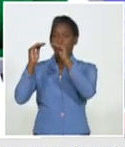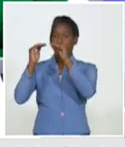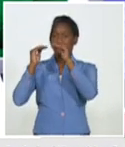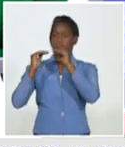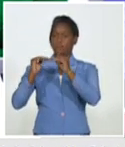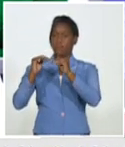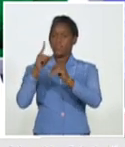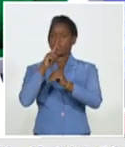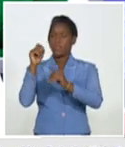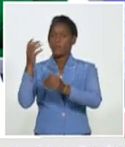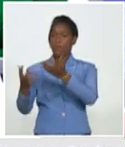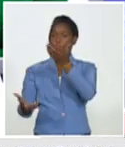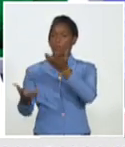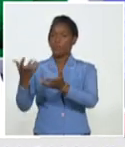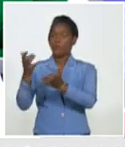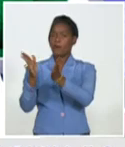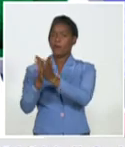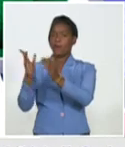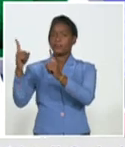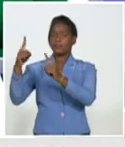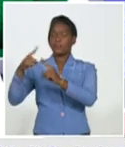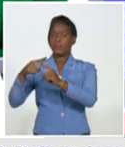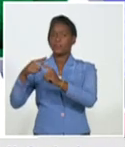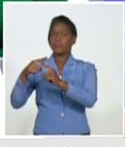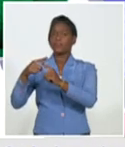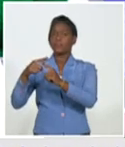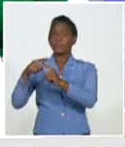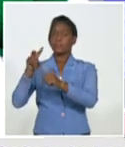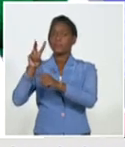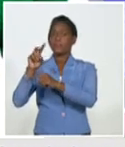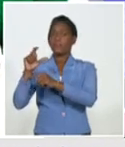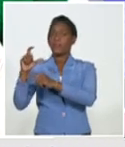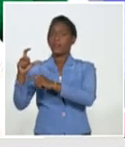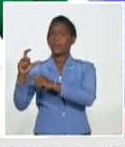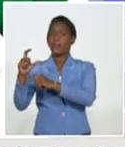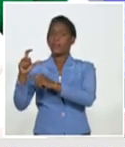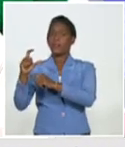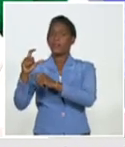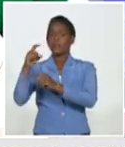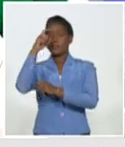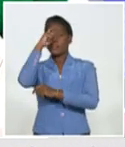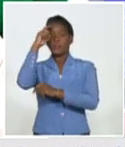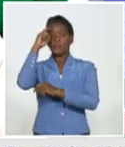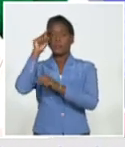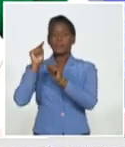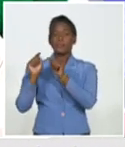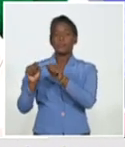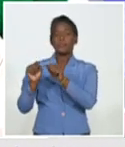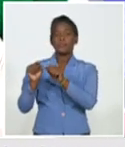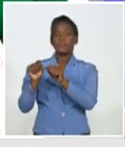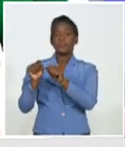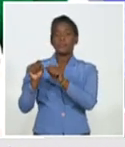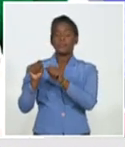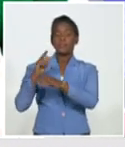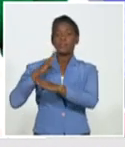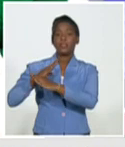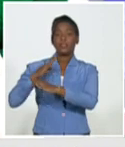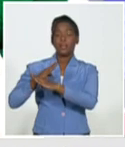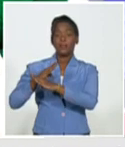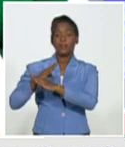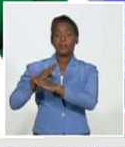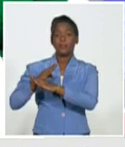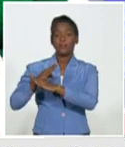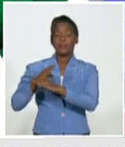Cienfuegos, Matanzas, Villa Clara, Santi Espíritu, Santiago de Cuba y